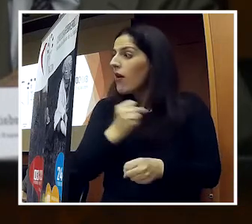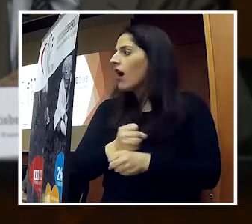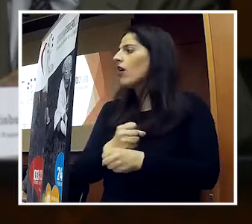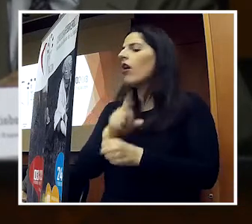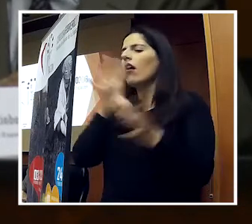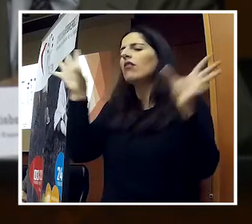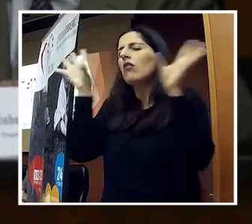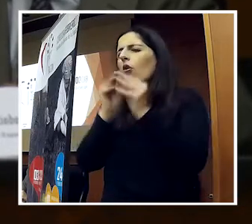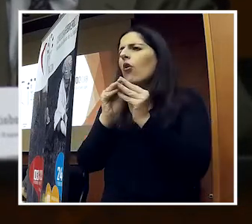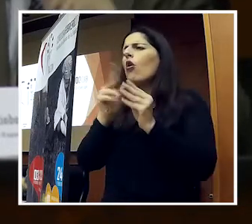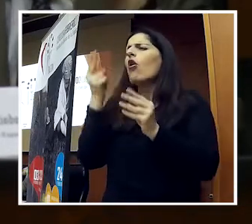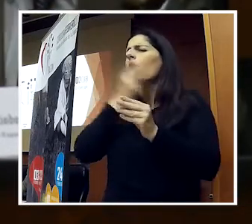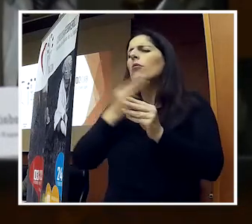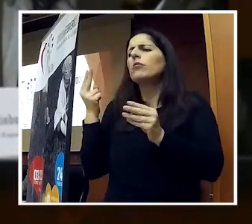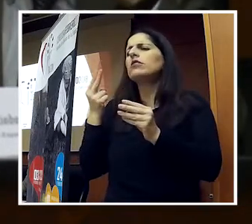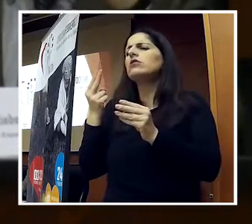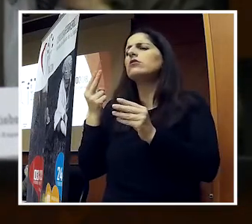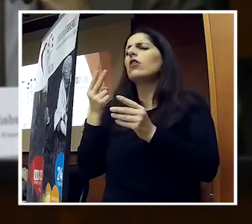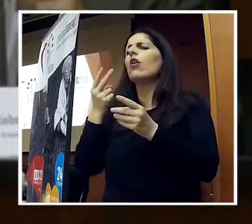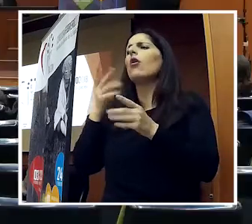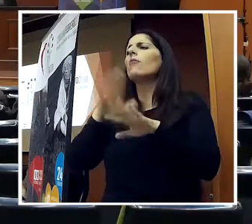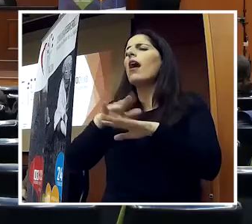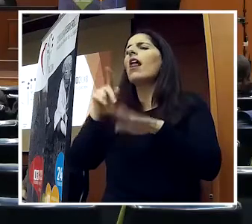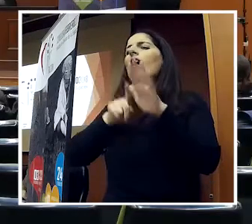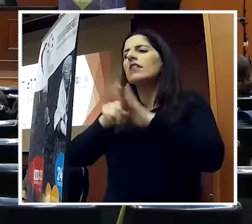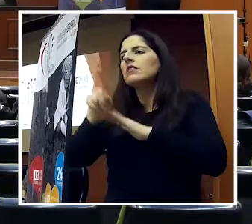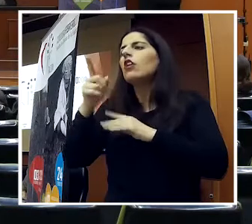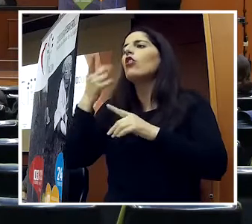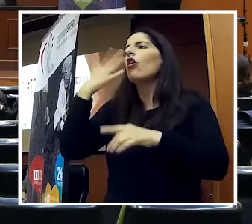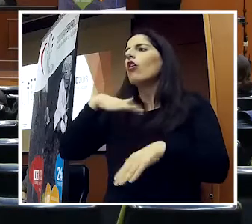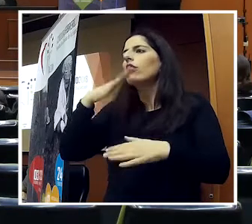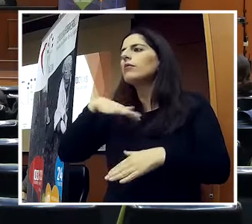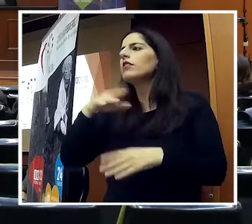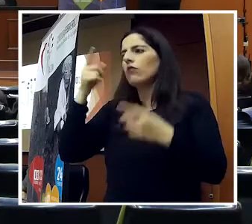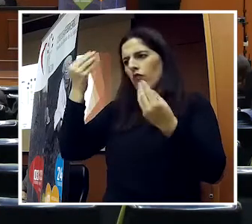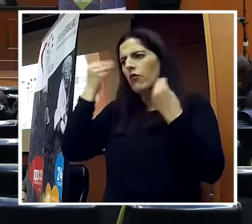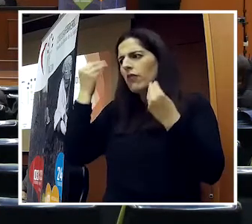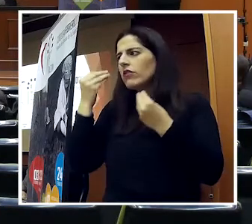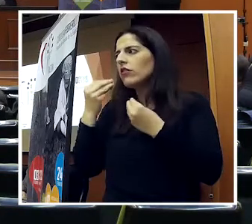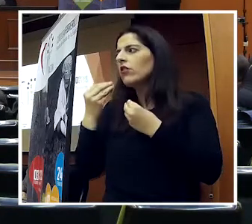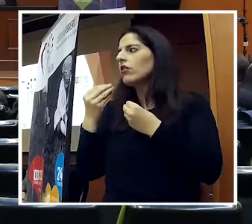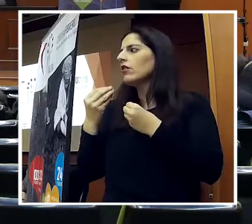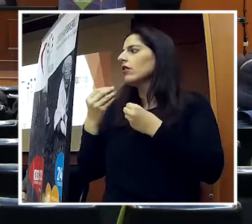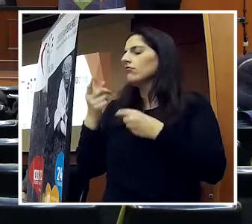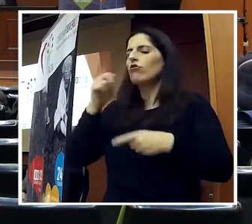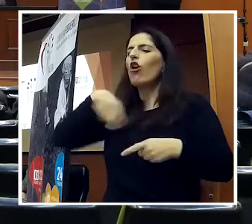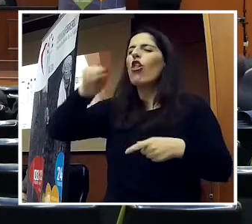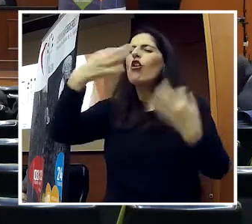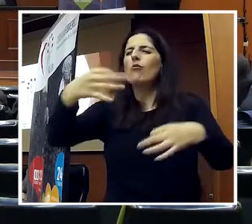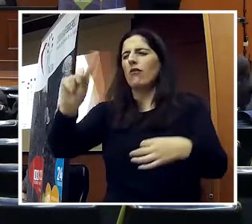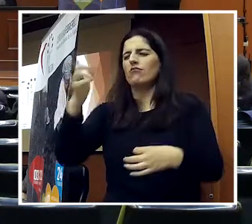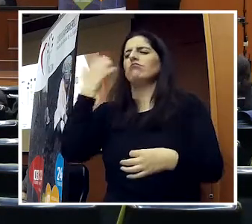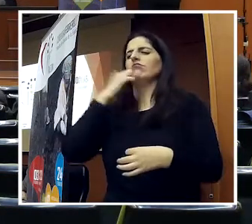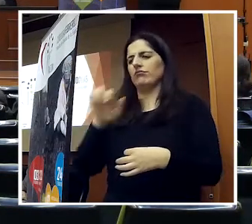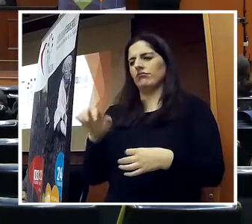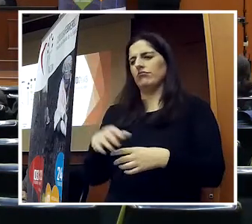aúna un compromiso con el desarrollo del conocimiento y con la ciencia que es poco frecuente en nuestro